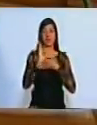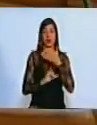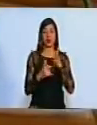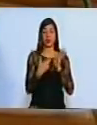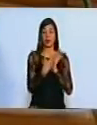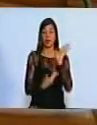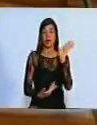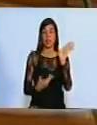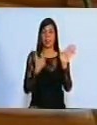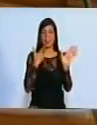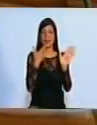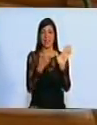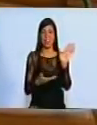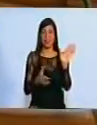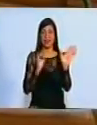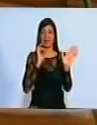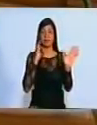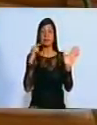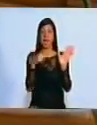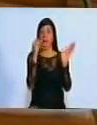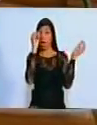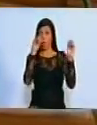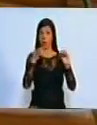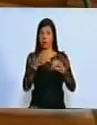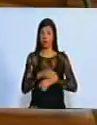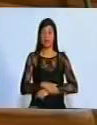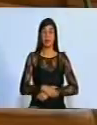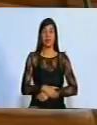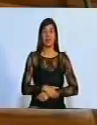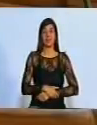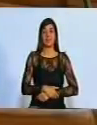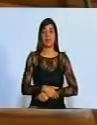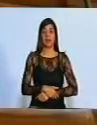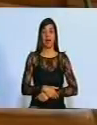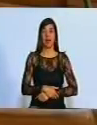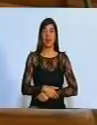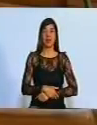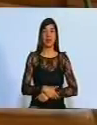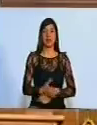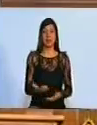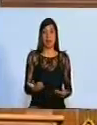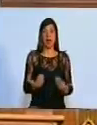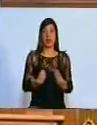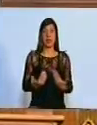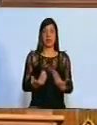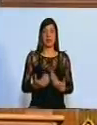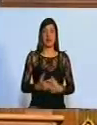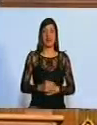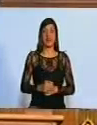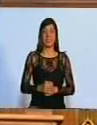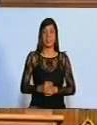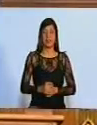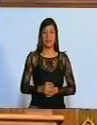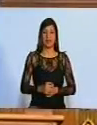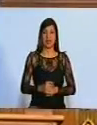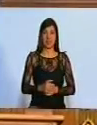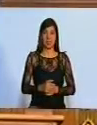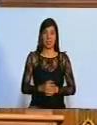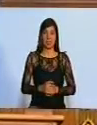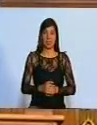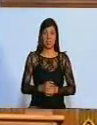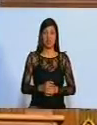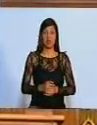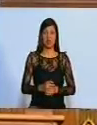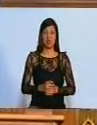constitucional de precios acordados. Es todo, Presidenta. En consideración para la aprobación, el orden del día leído por